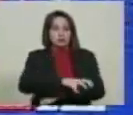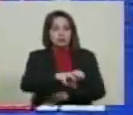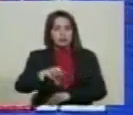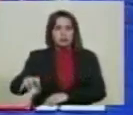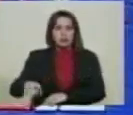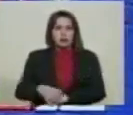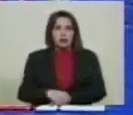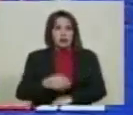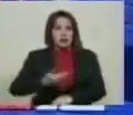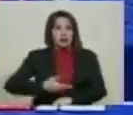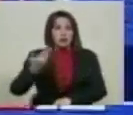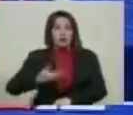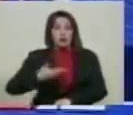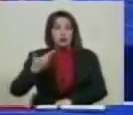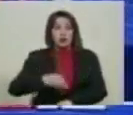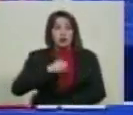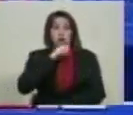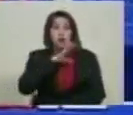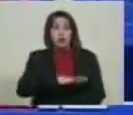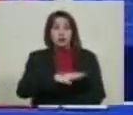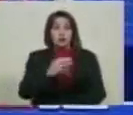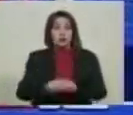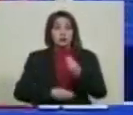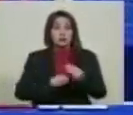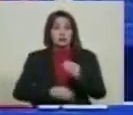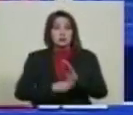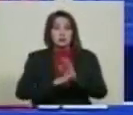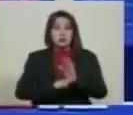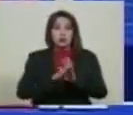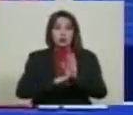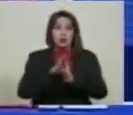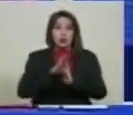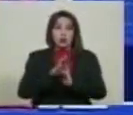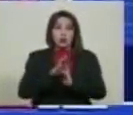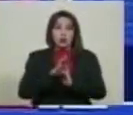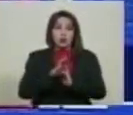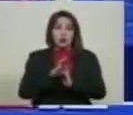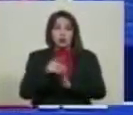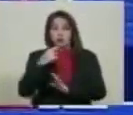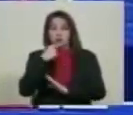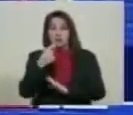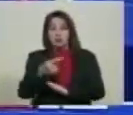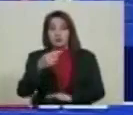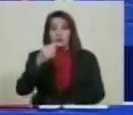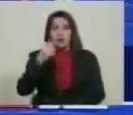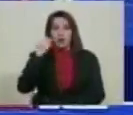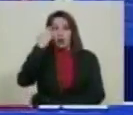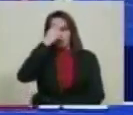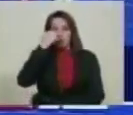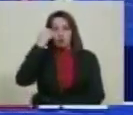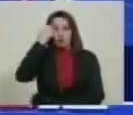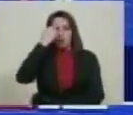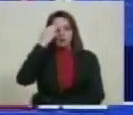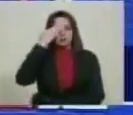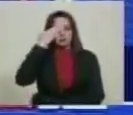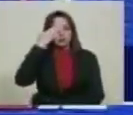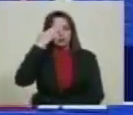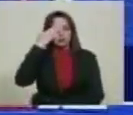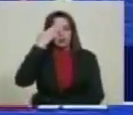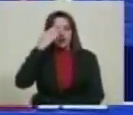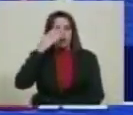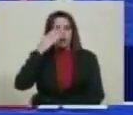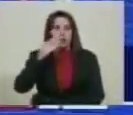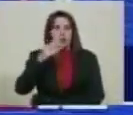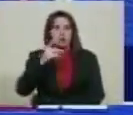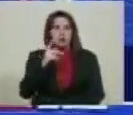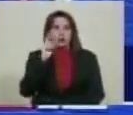Muy importante para la historia que está en pleno desarrollo, como diría el gran Walter Martínez en su programa Dossier,